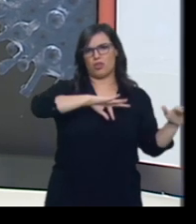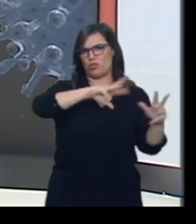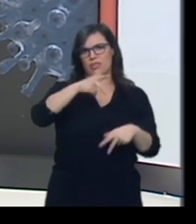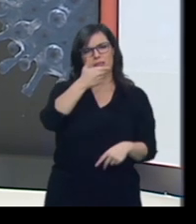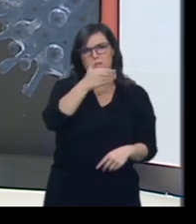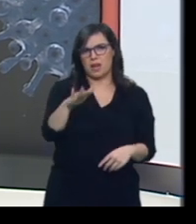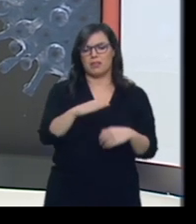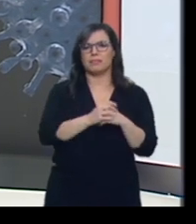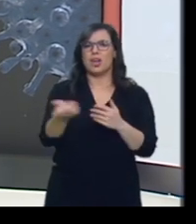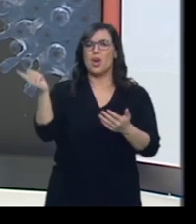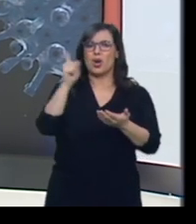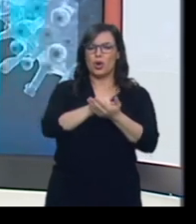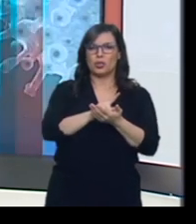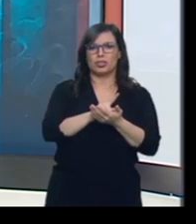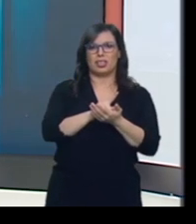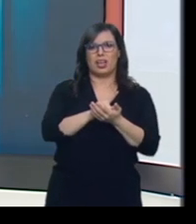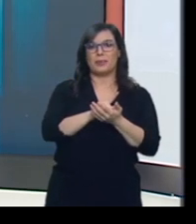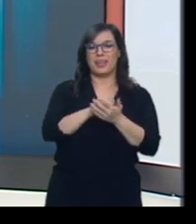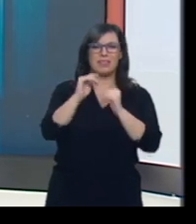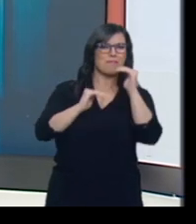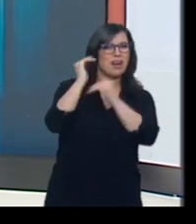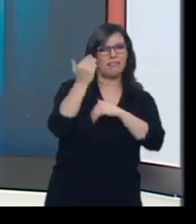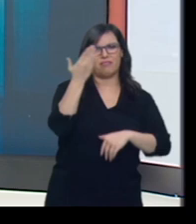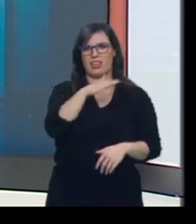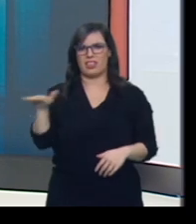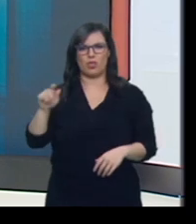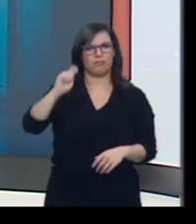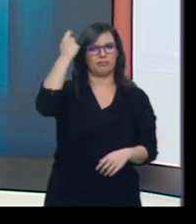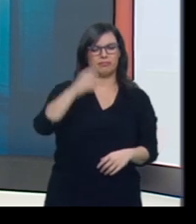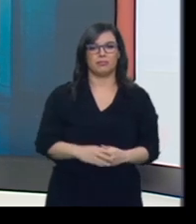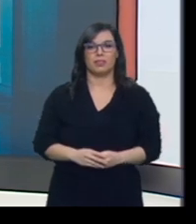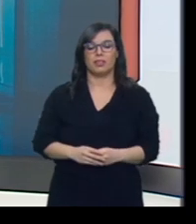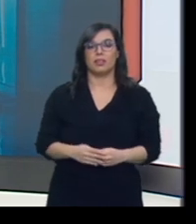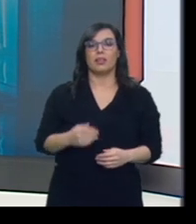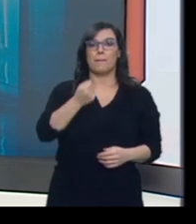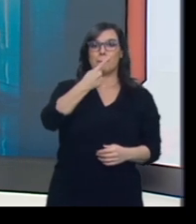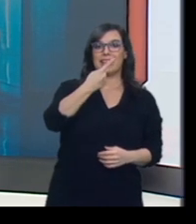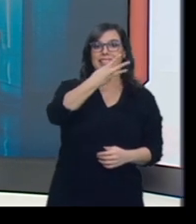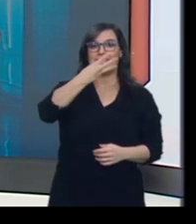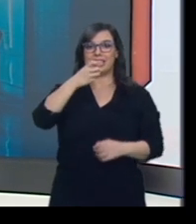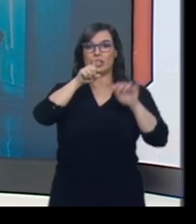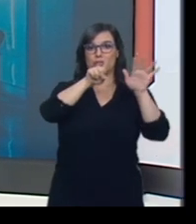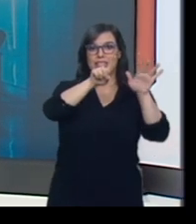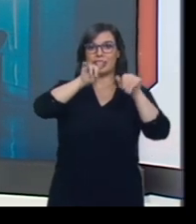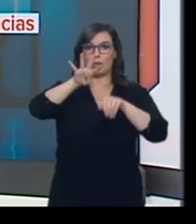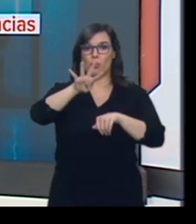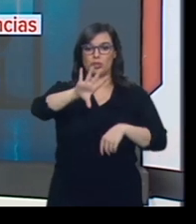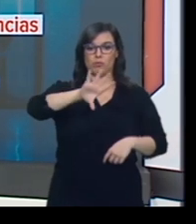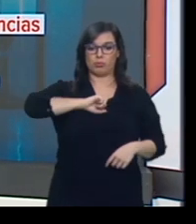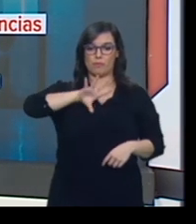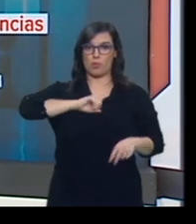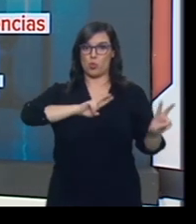noticias. Ha vuelto a registrarse un récord de fallecidos en Castilla y León. A los 1.364 nuevos casos